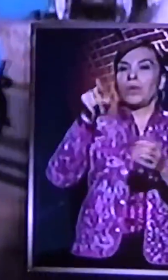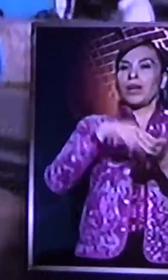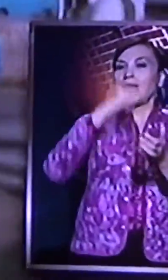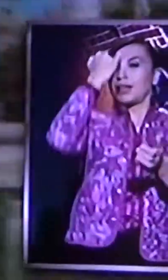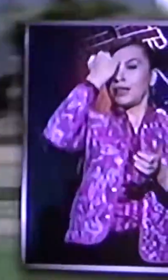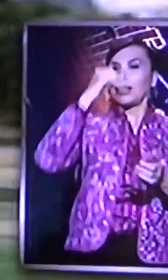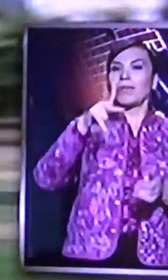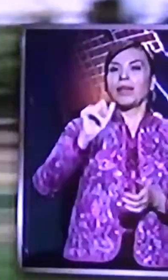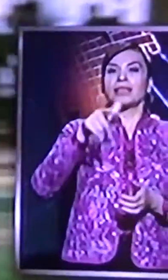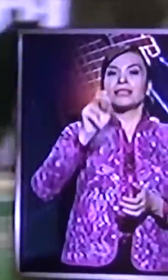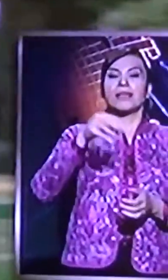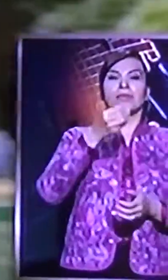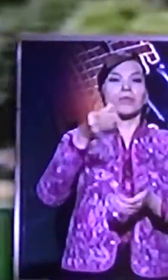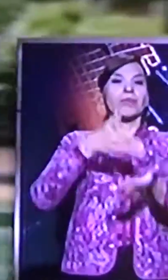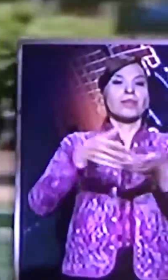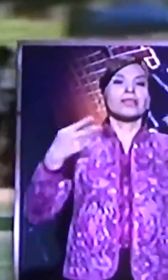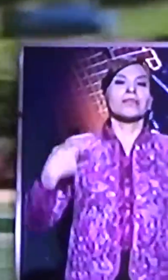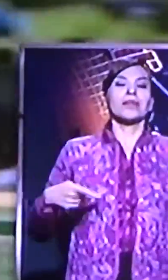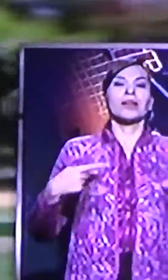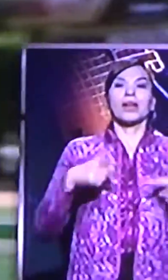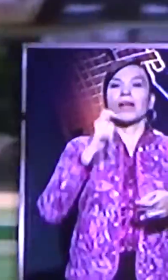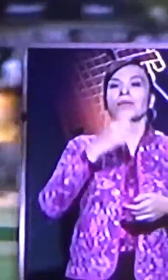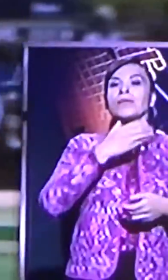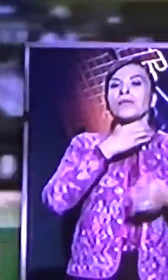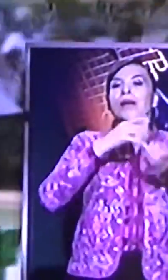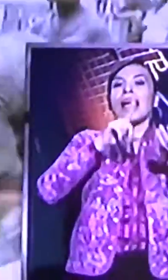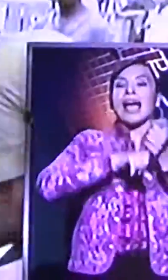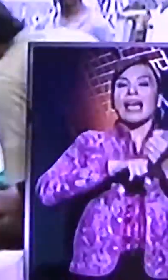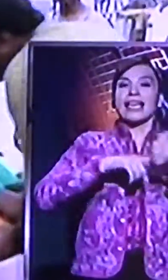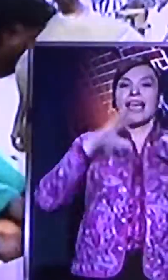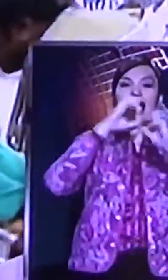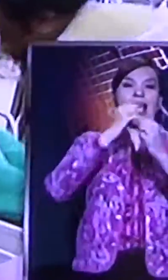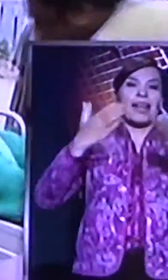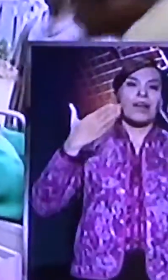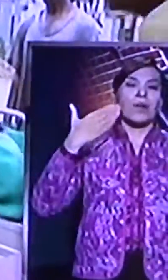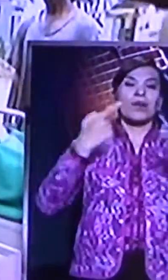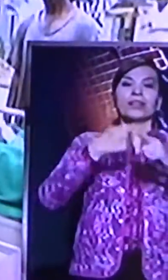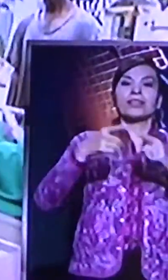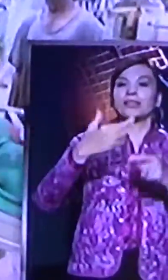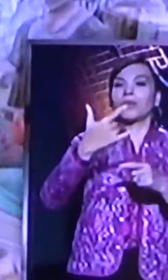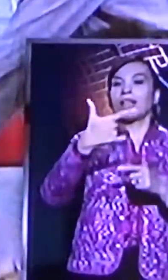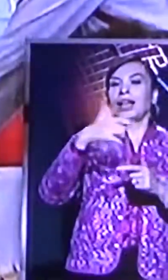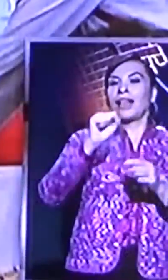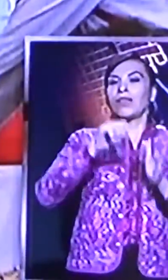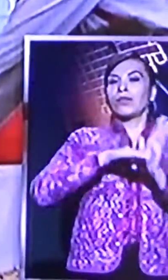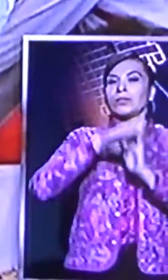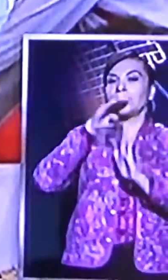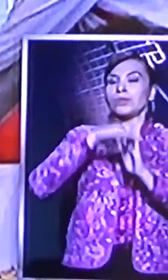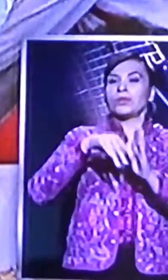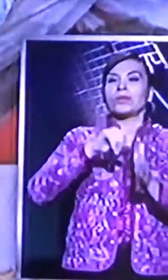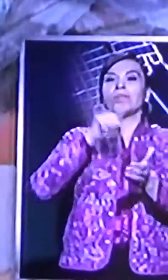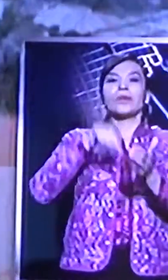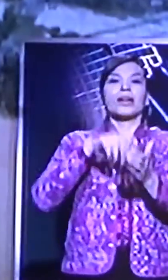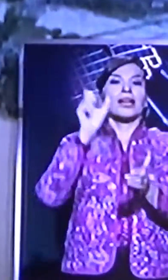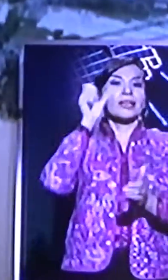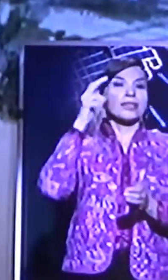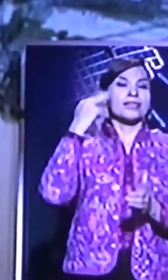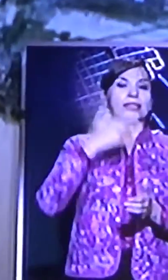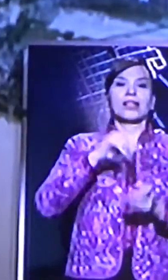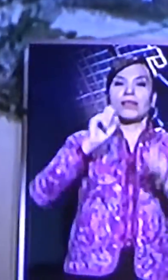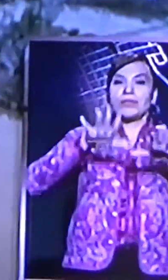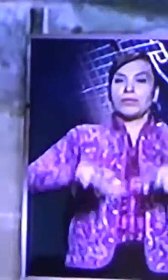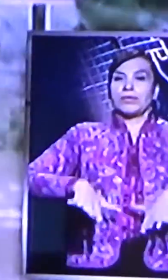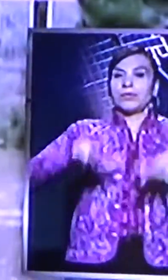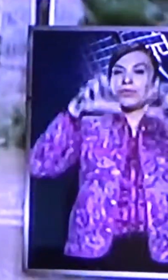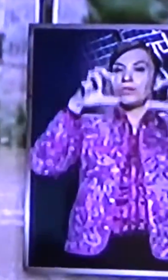India y en Pakistán, millones de personas se ahogan por el calor sofocante de 50 grados centígrados. En China, inundaciones